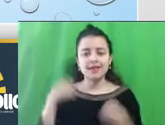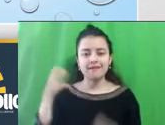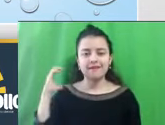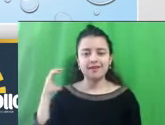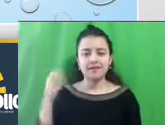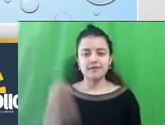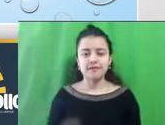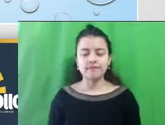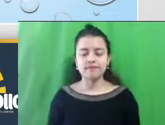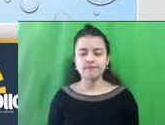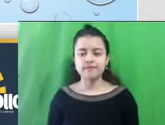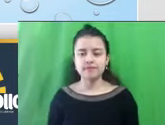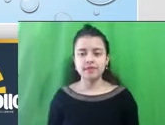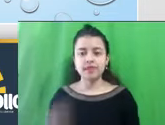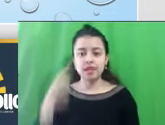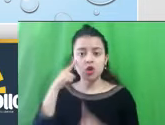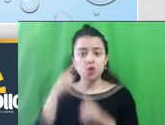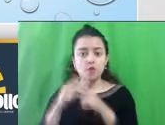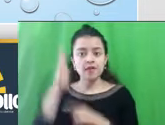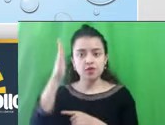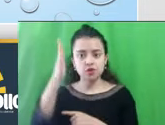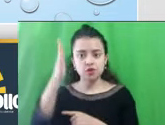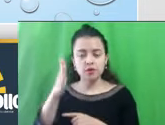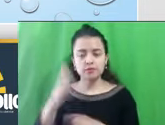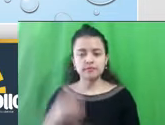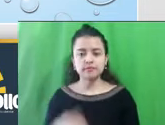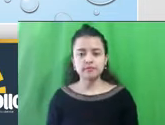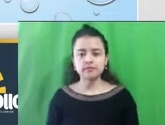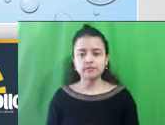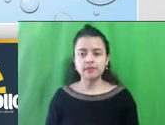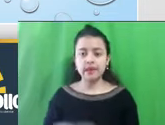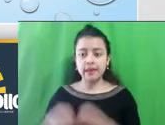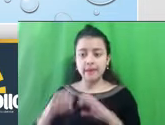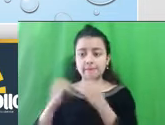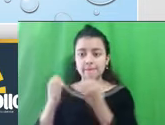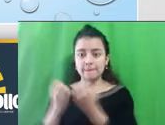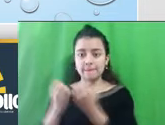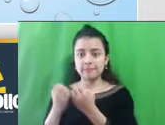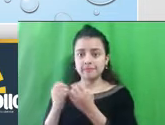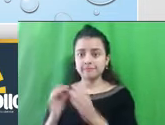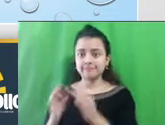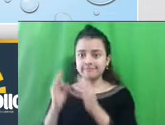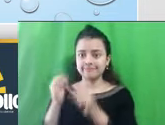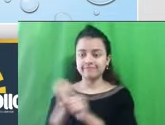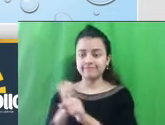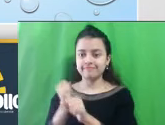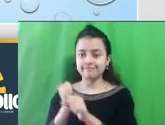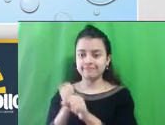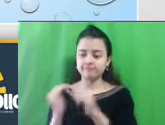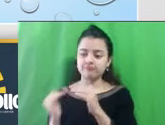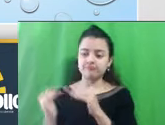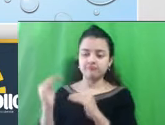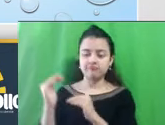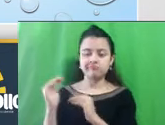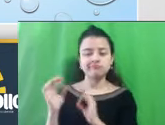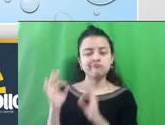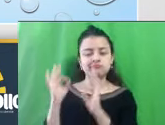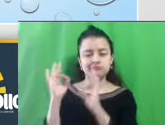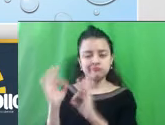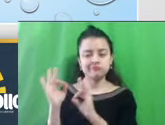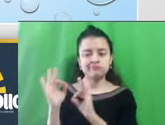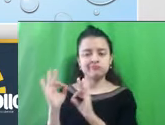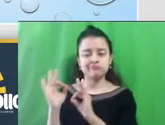es que con un excelente equipo humano en el 2030 ser referente sectorial en la prestación de servicios públicos y complementarios en